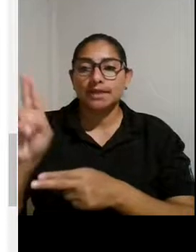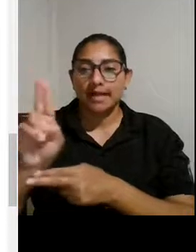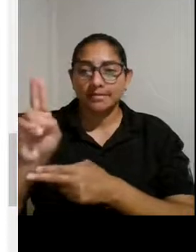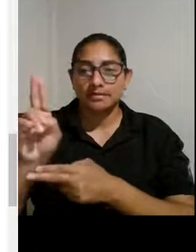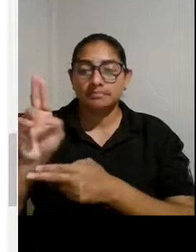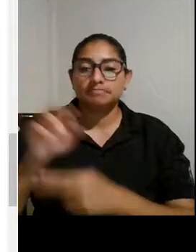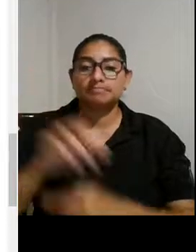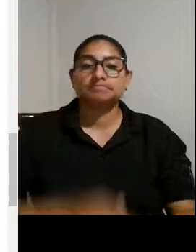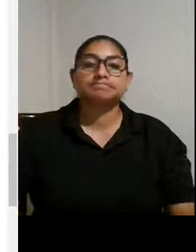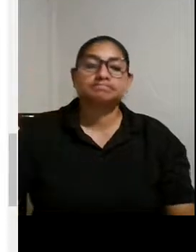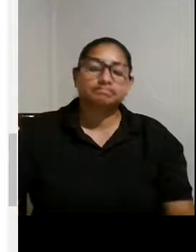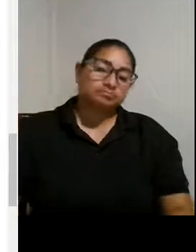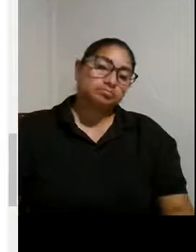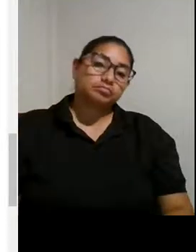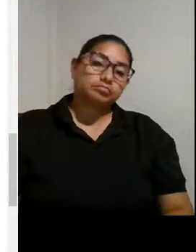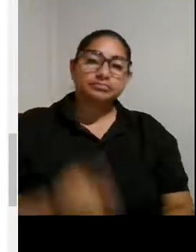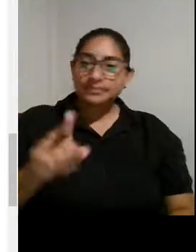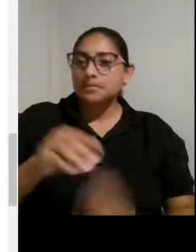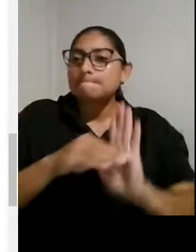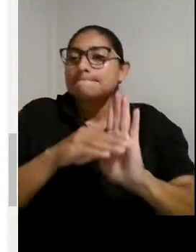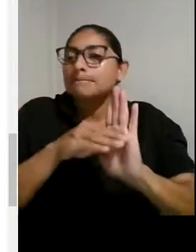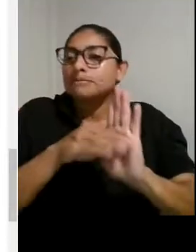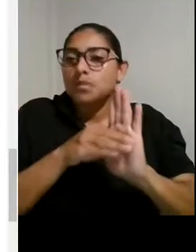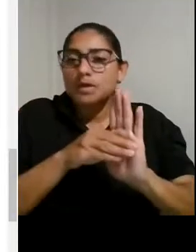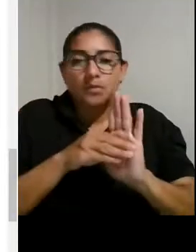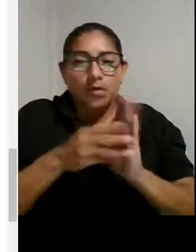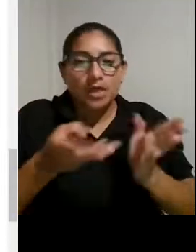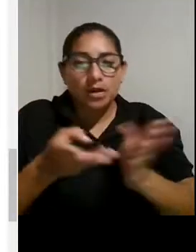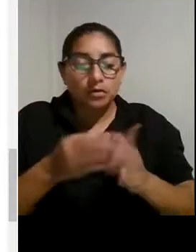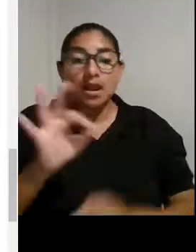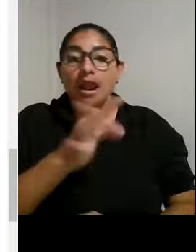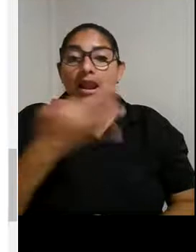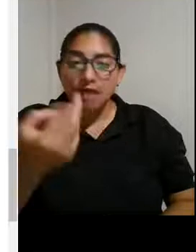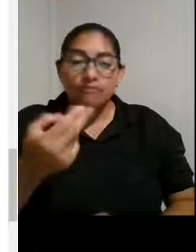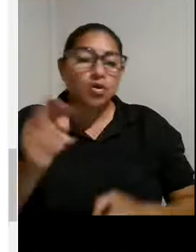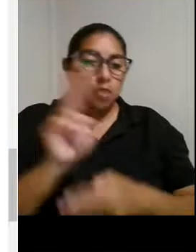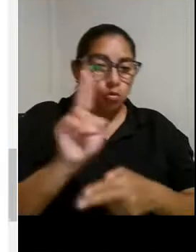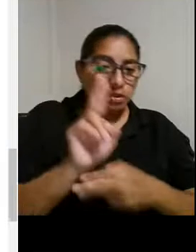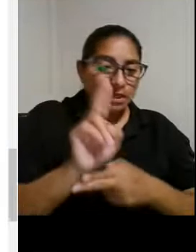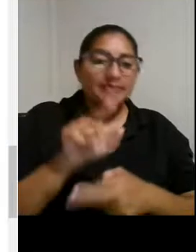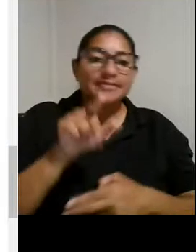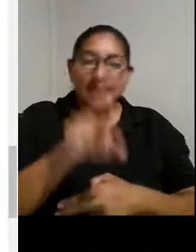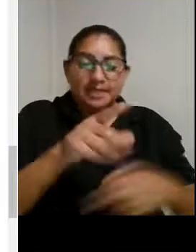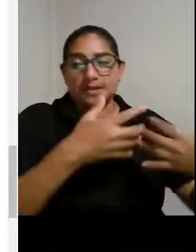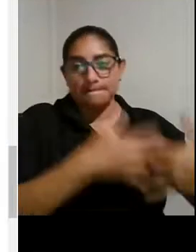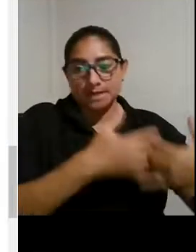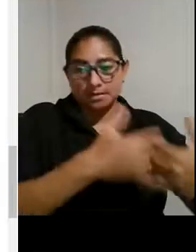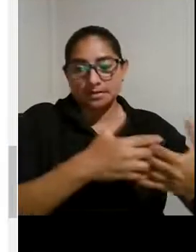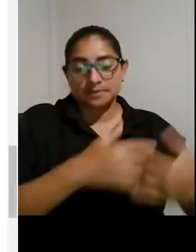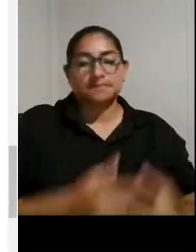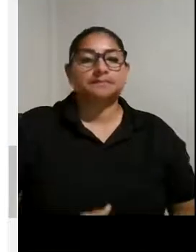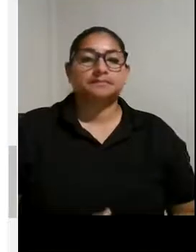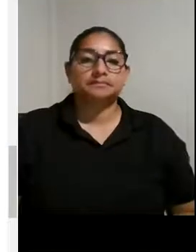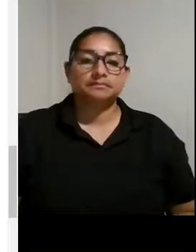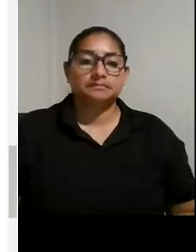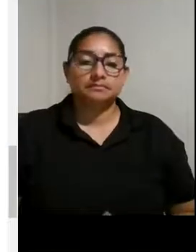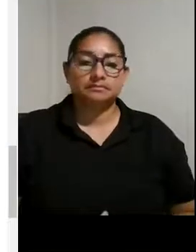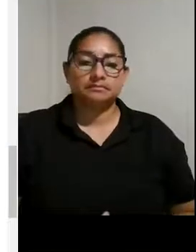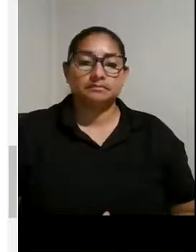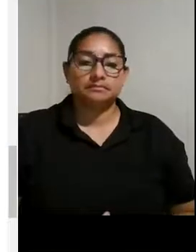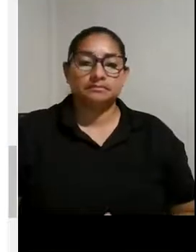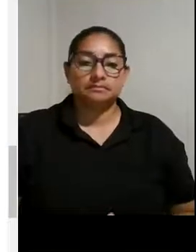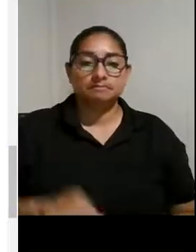utilidad, la que modela las utilidades que tiene esta empresa. ¿De acuerdo?